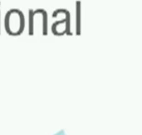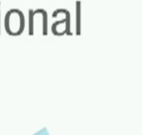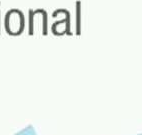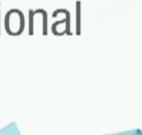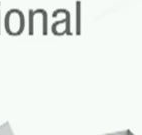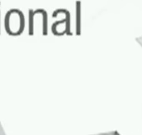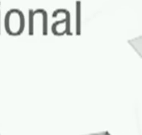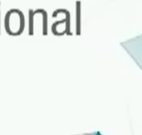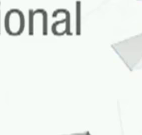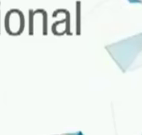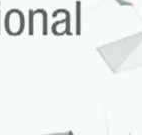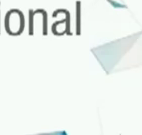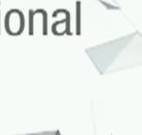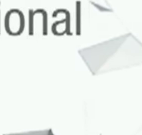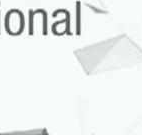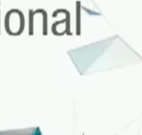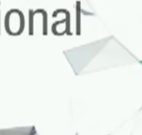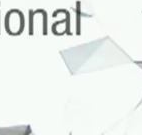Promocionado.